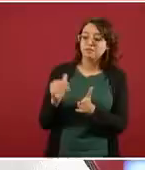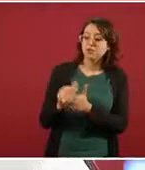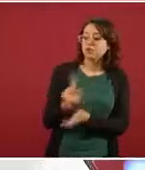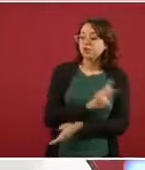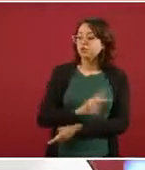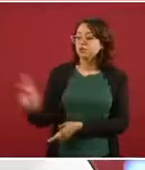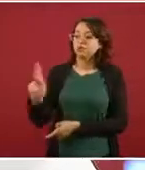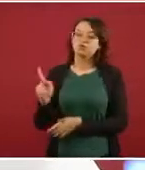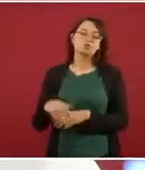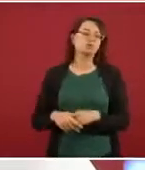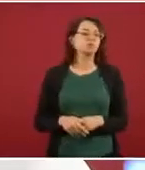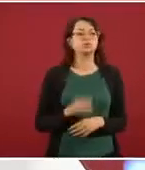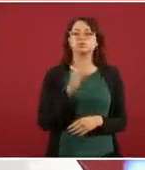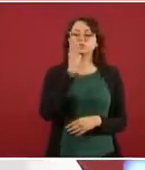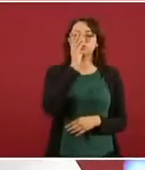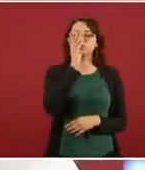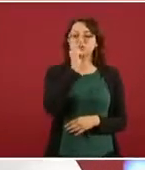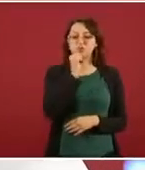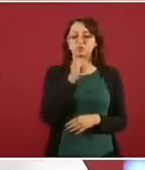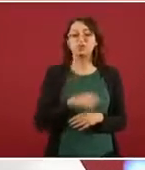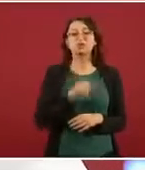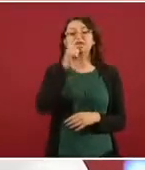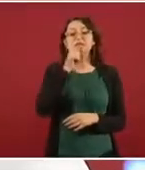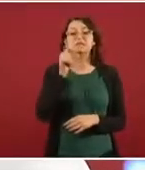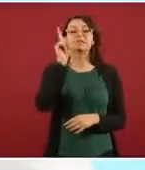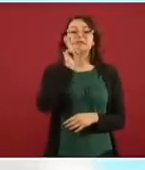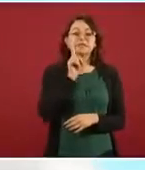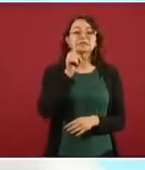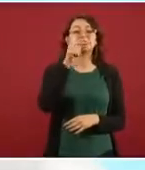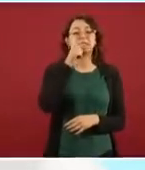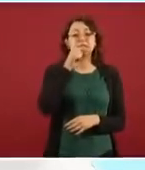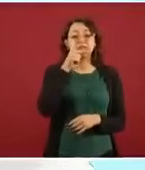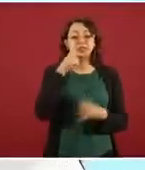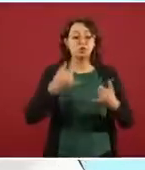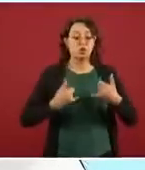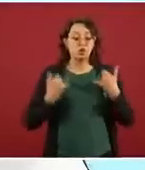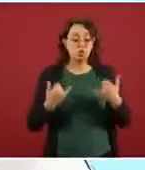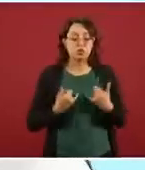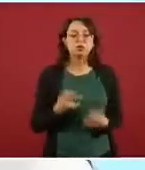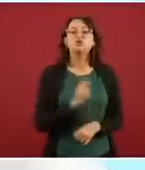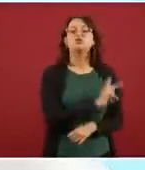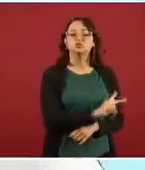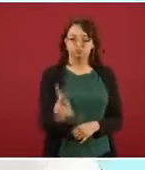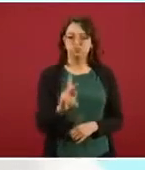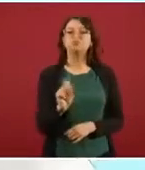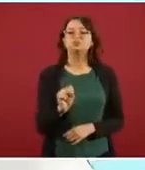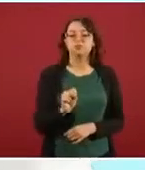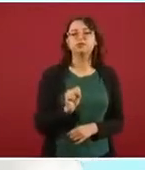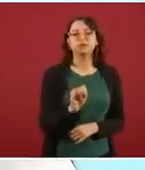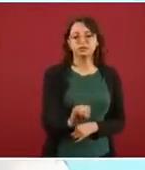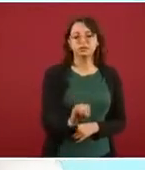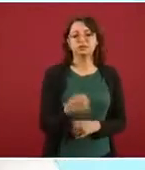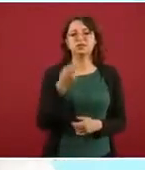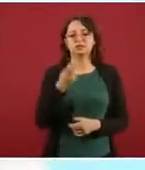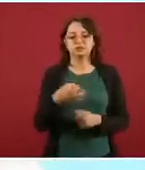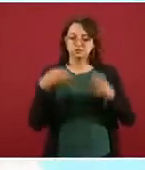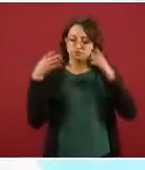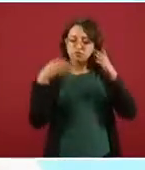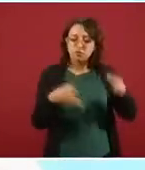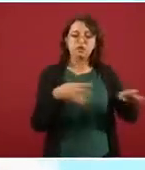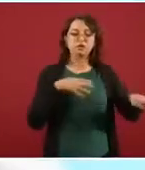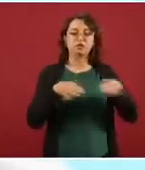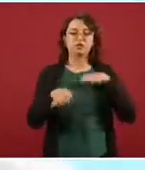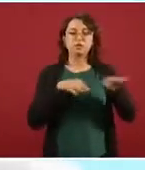discapacidad. En el caso de las niñas y los niños, la cobertura es universal y estamos trabajando en ello